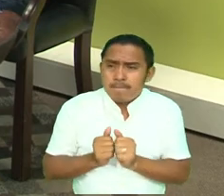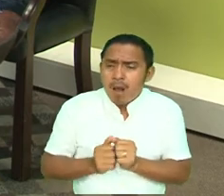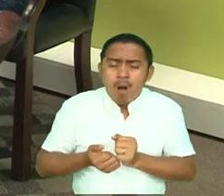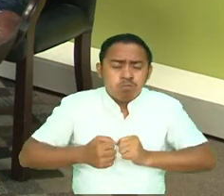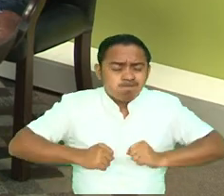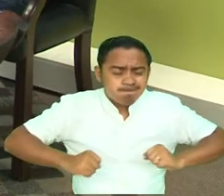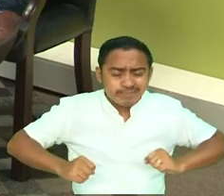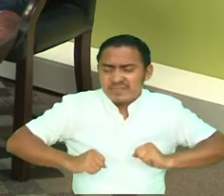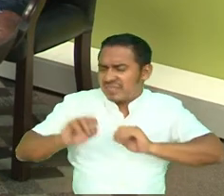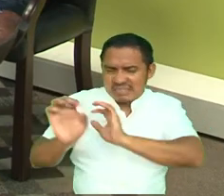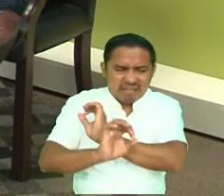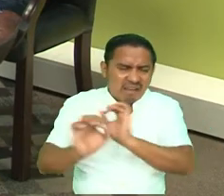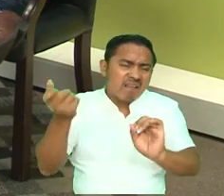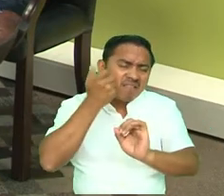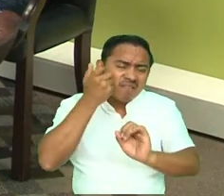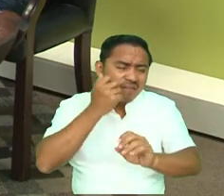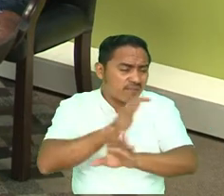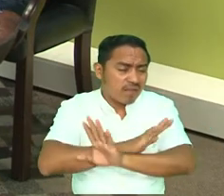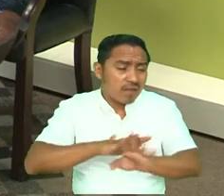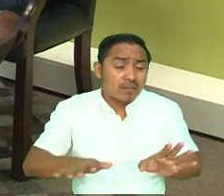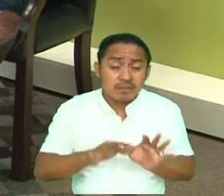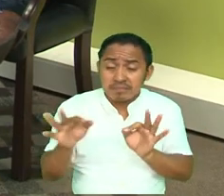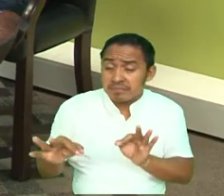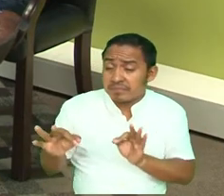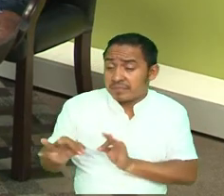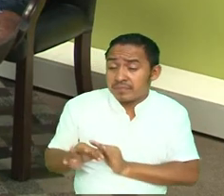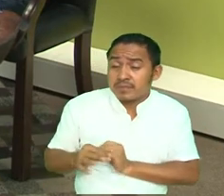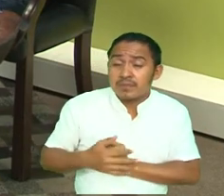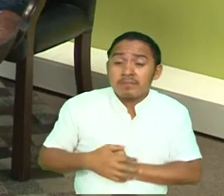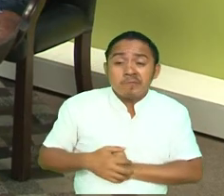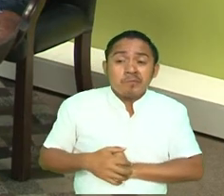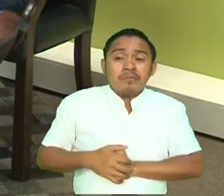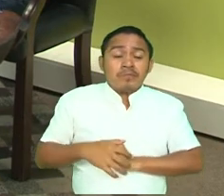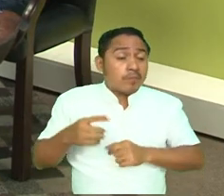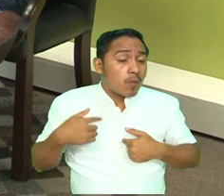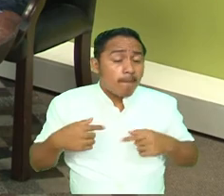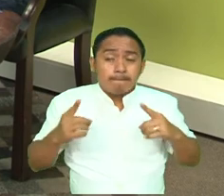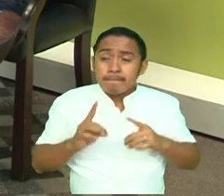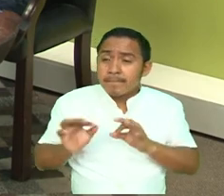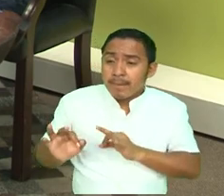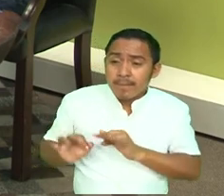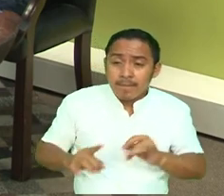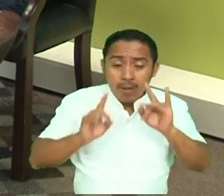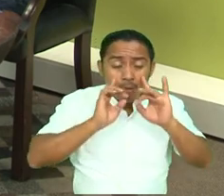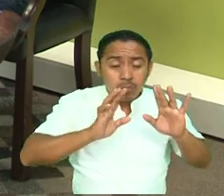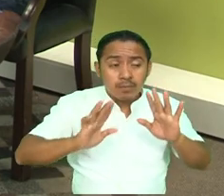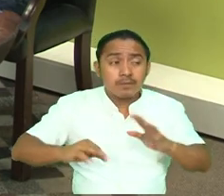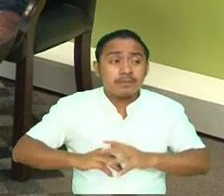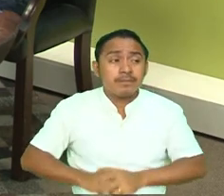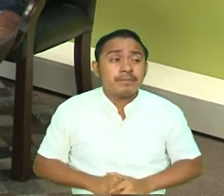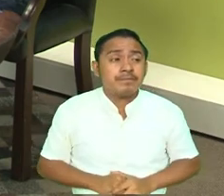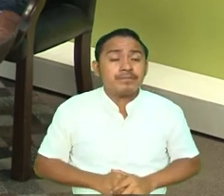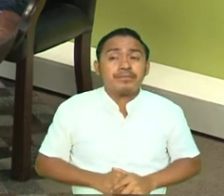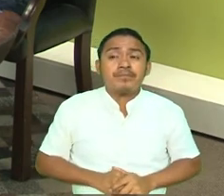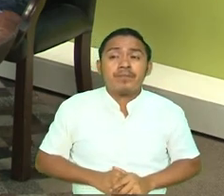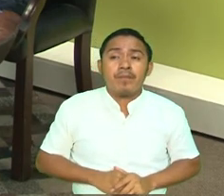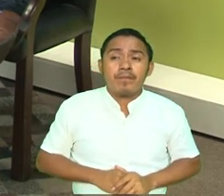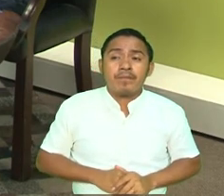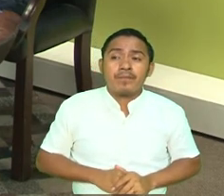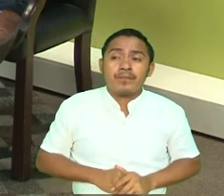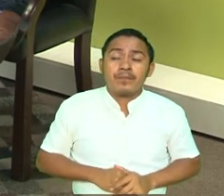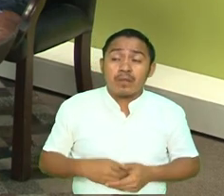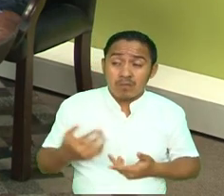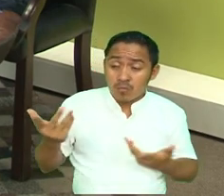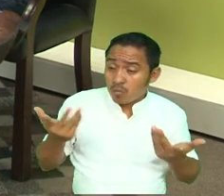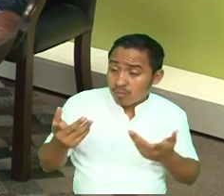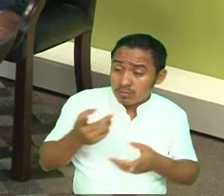otra enfermedad, esté aparentemente sana, pues, se cuidó de esa persona, ¿tiene que ver la edad